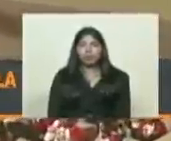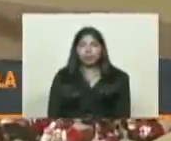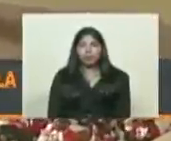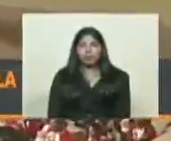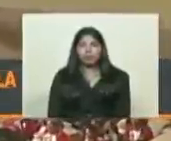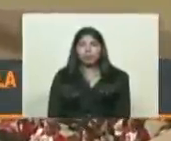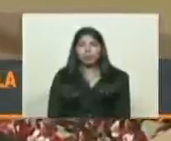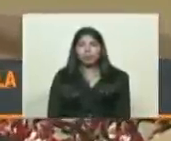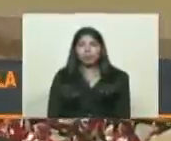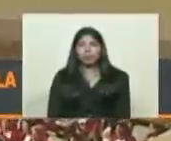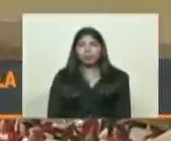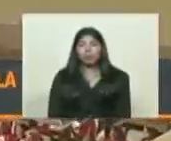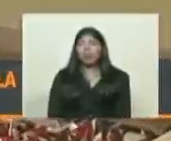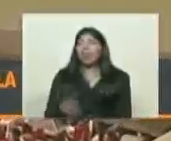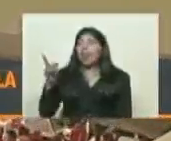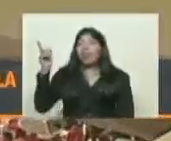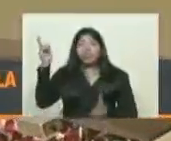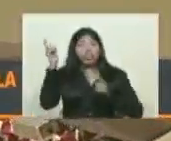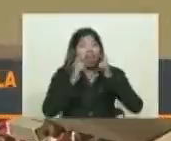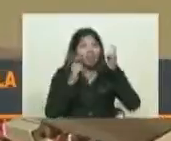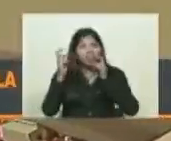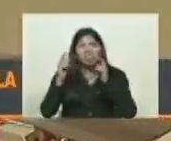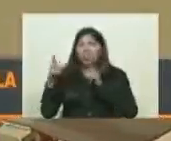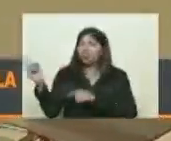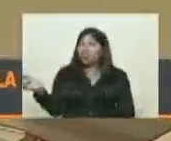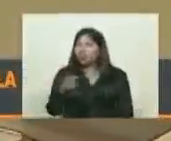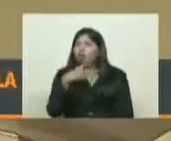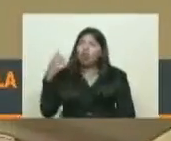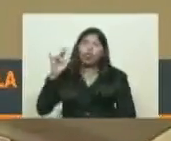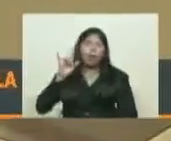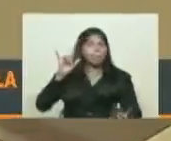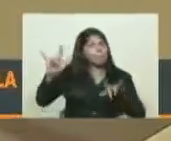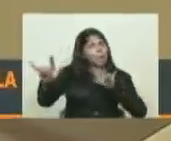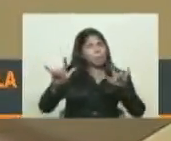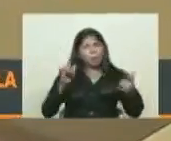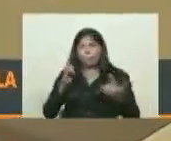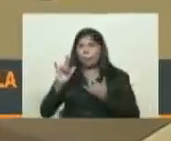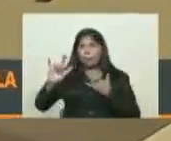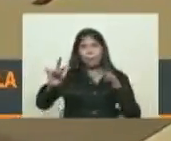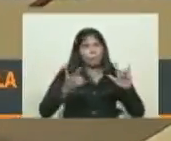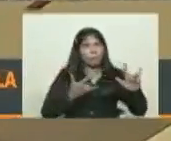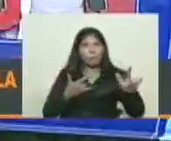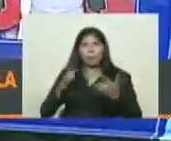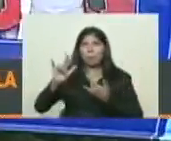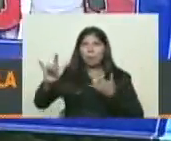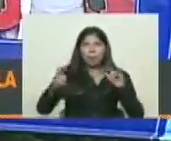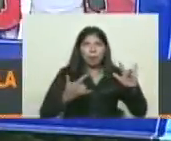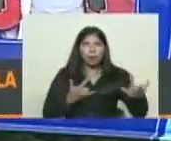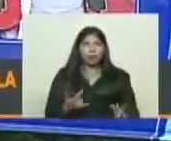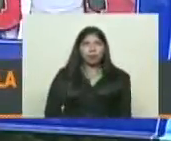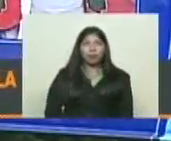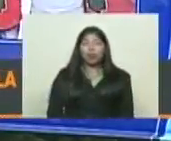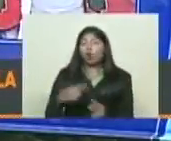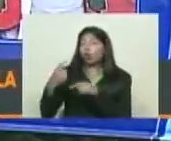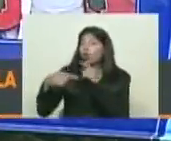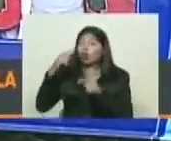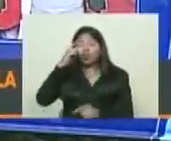Nos amamos entre chavistas, nos amamos. Cada día más, compañero